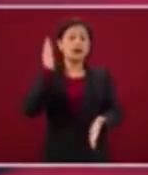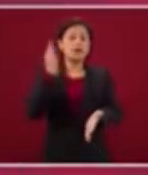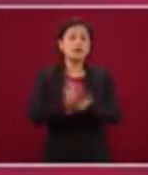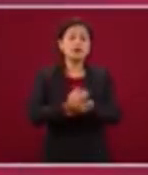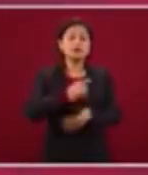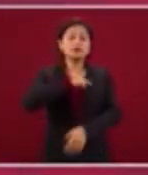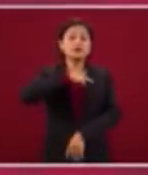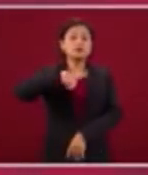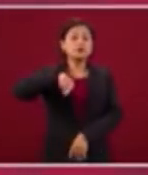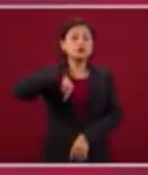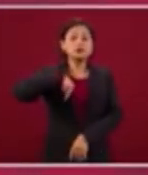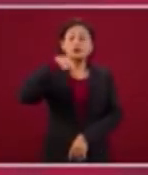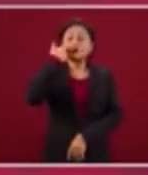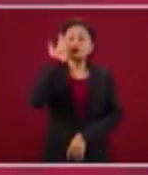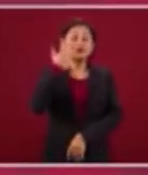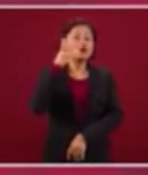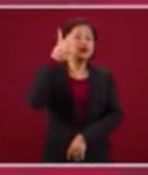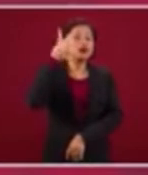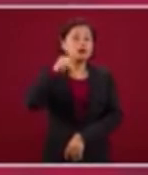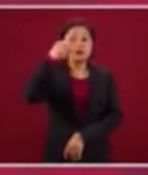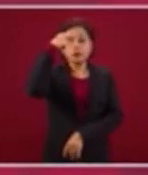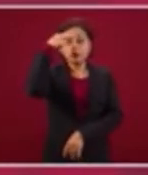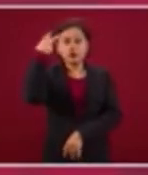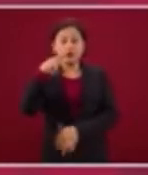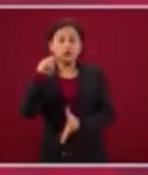corrupto y pervertido